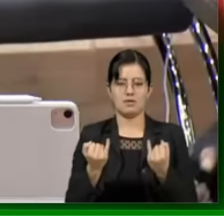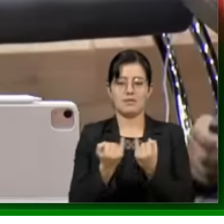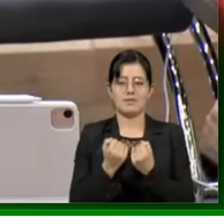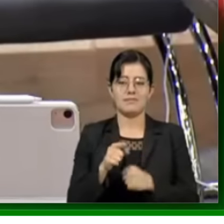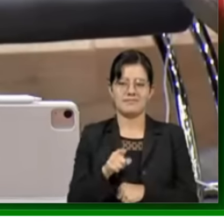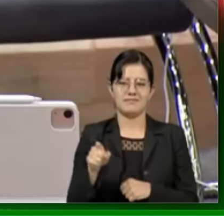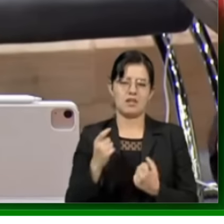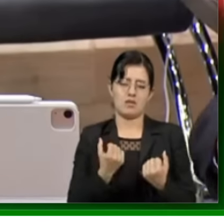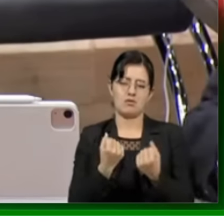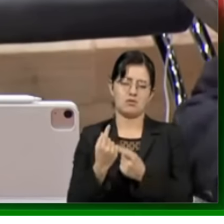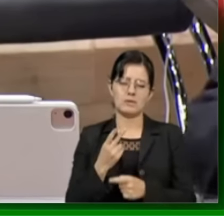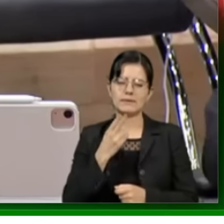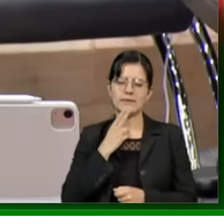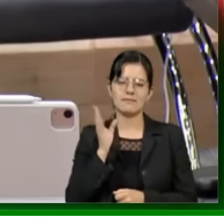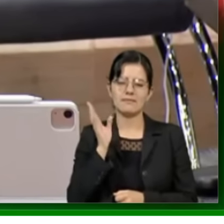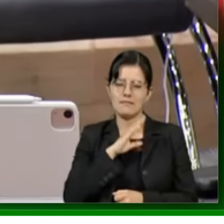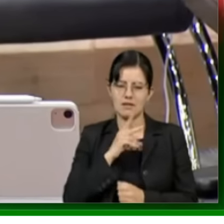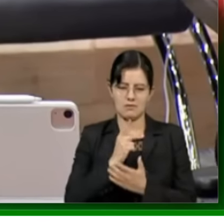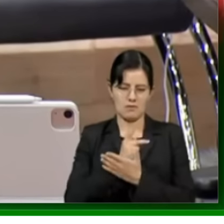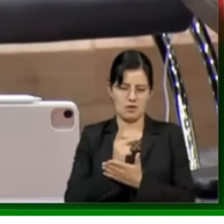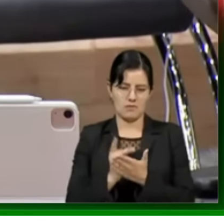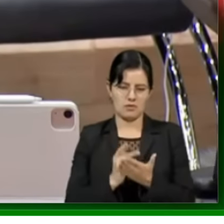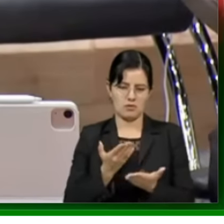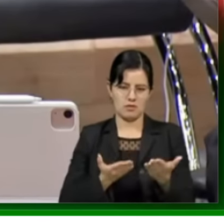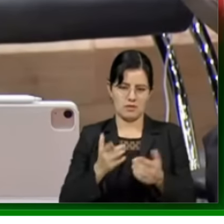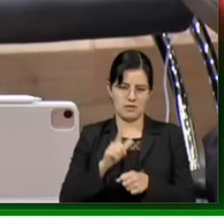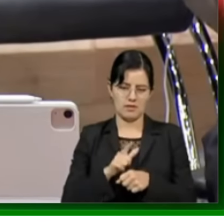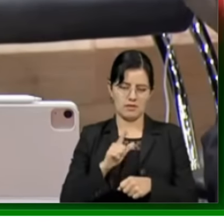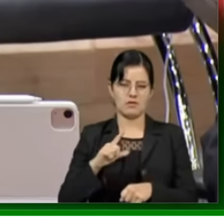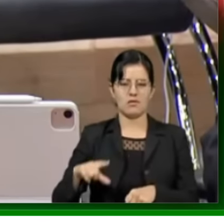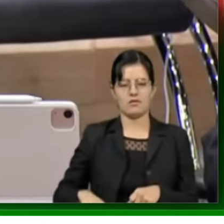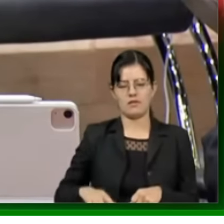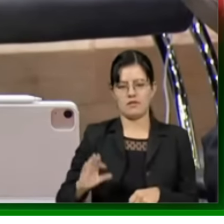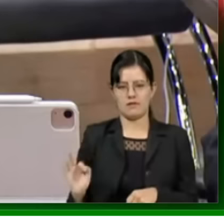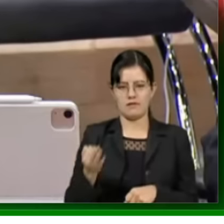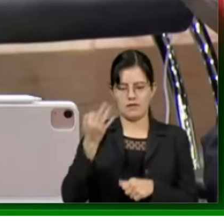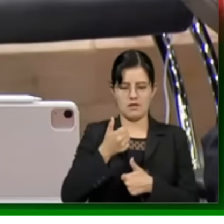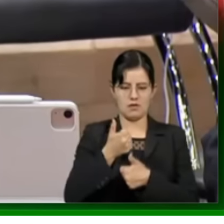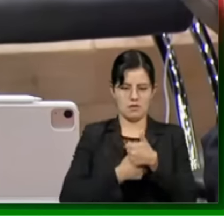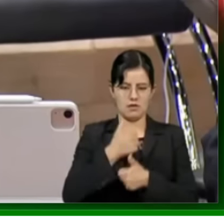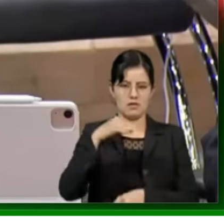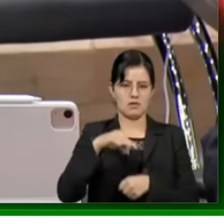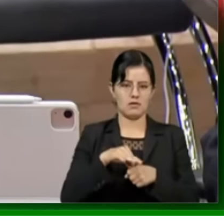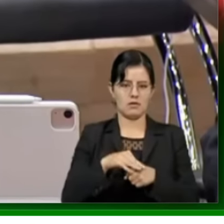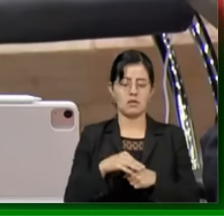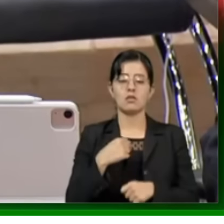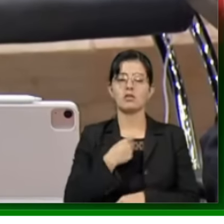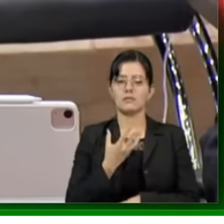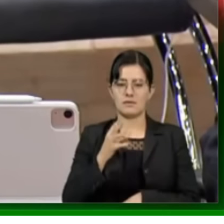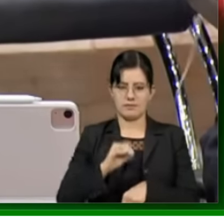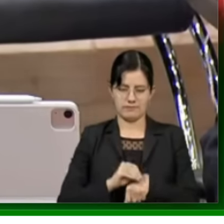programas sociales del gobierno Federal en la contienda electoral Me permito